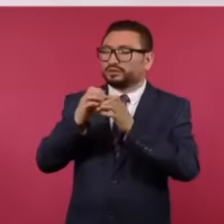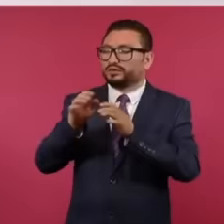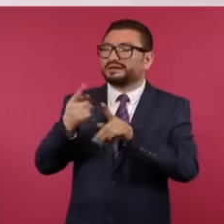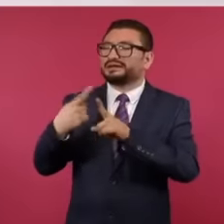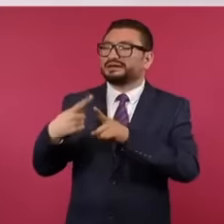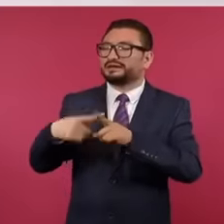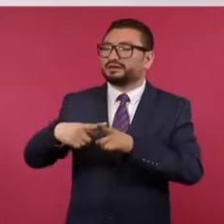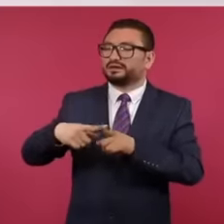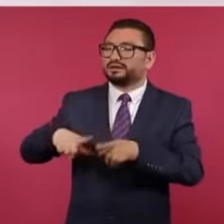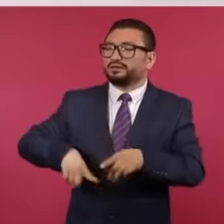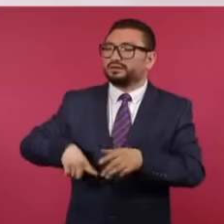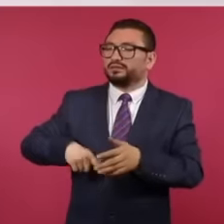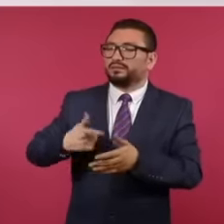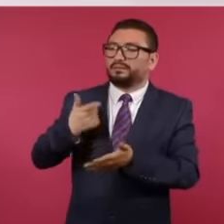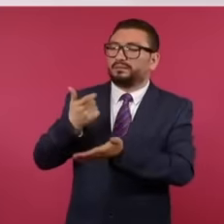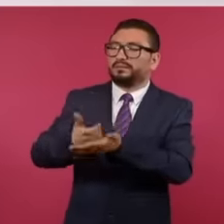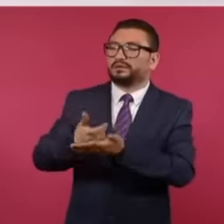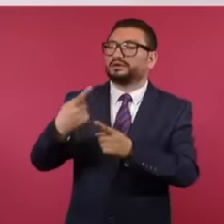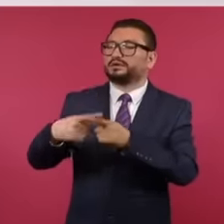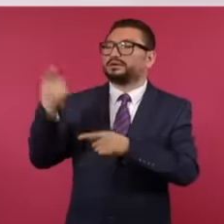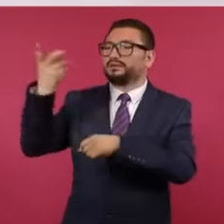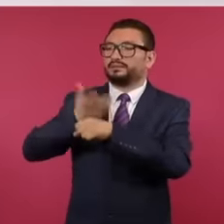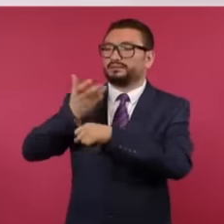financiadas por el gobierno de Estados Unidos,